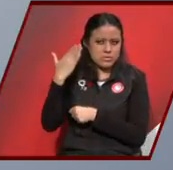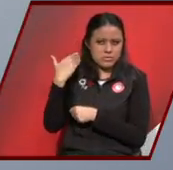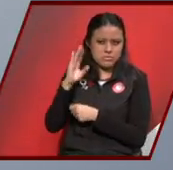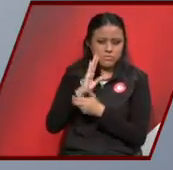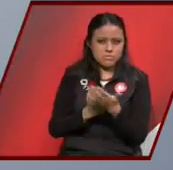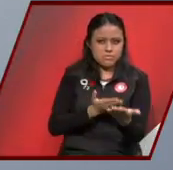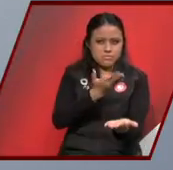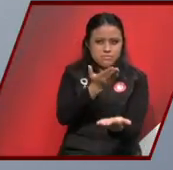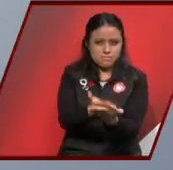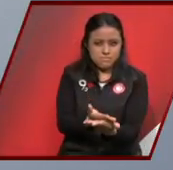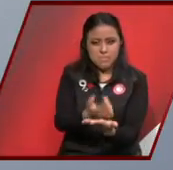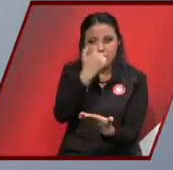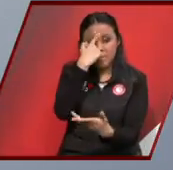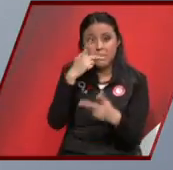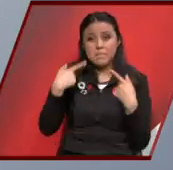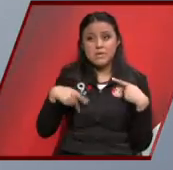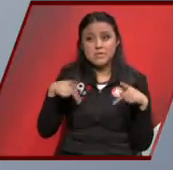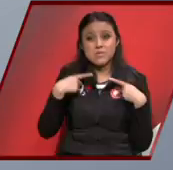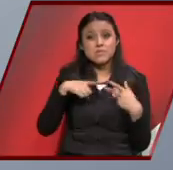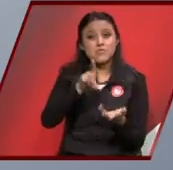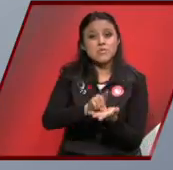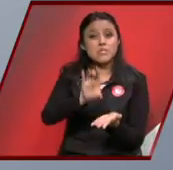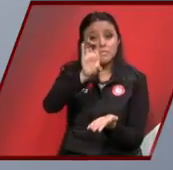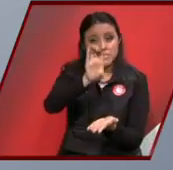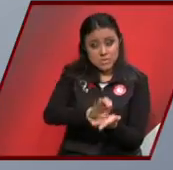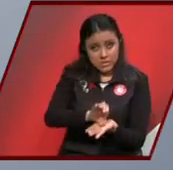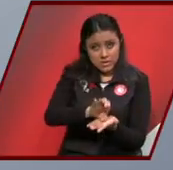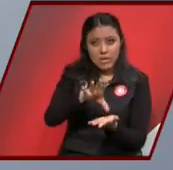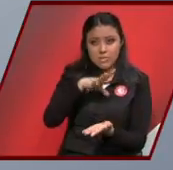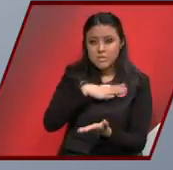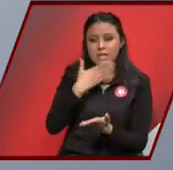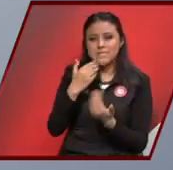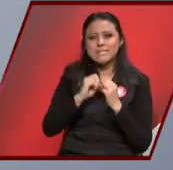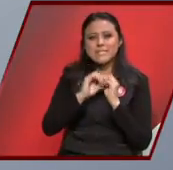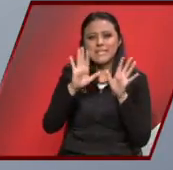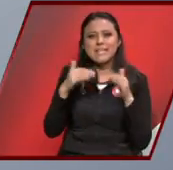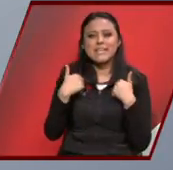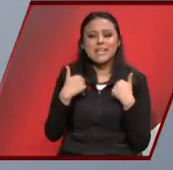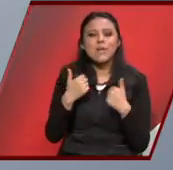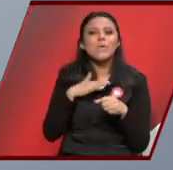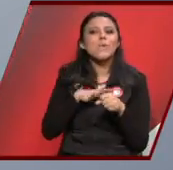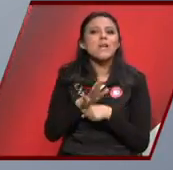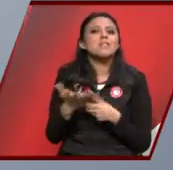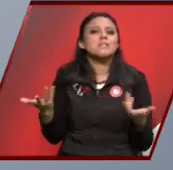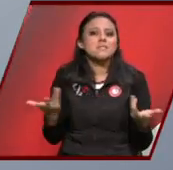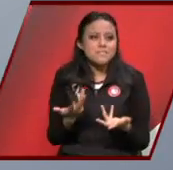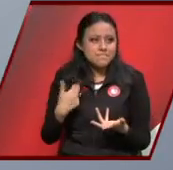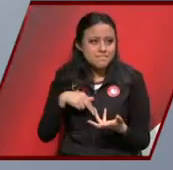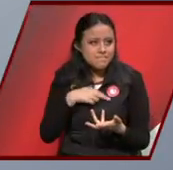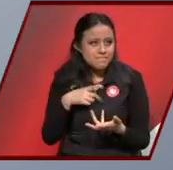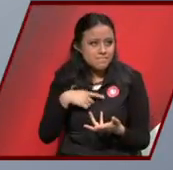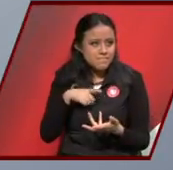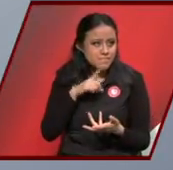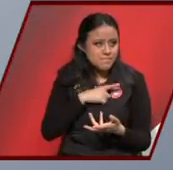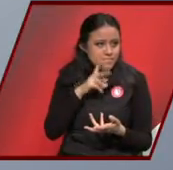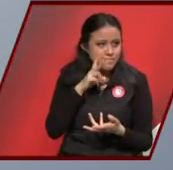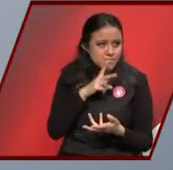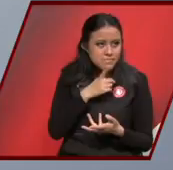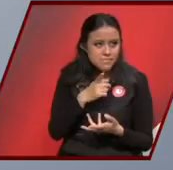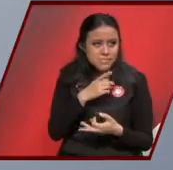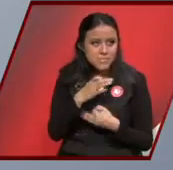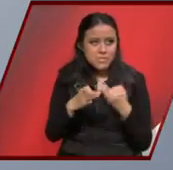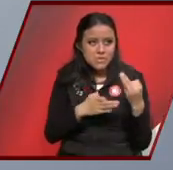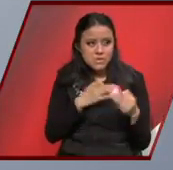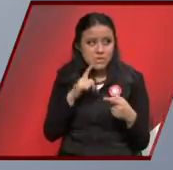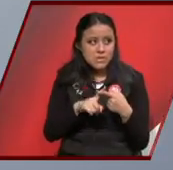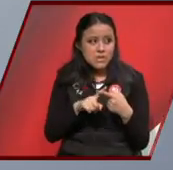acabo de presentar mi plataforma para la gente con discapacidad. Y ahí está claro qué es lo que vamos a hacer. Necesitamos garantizarles